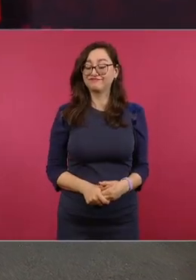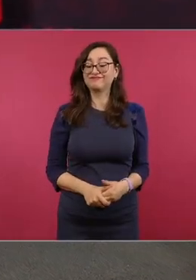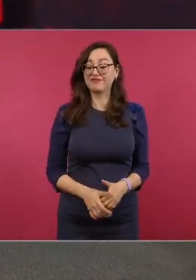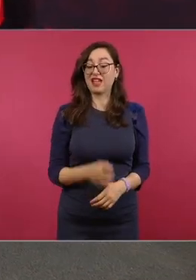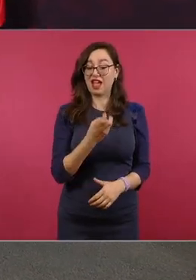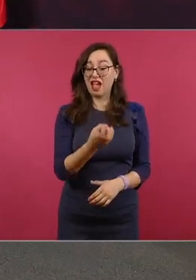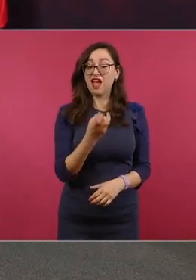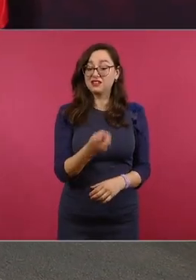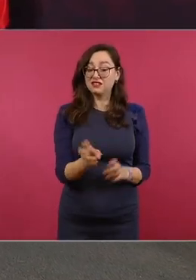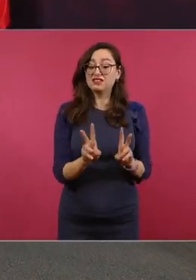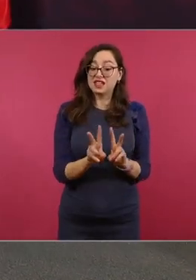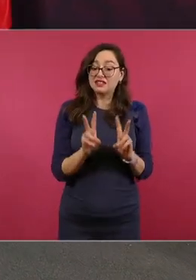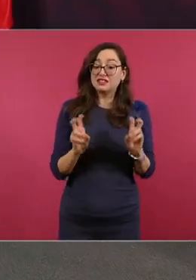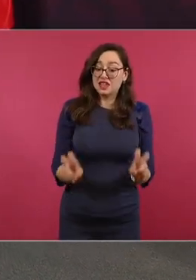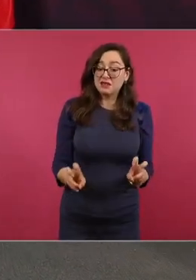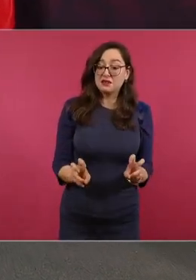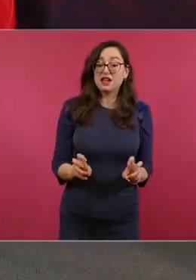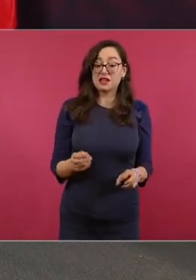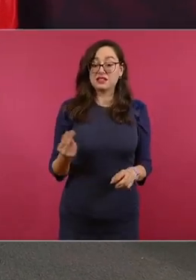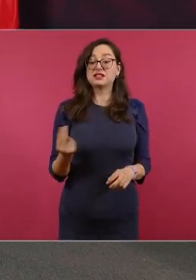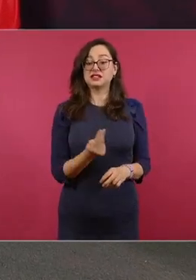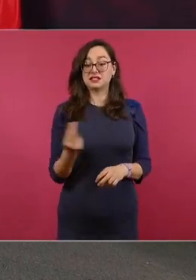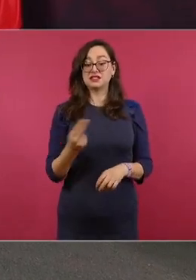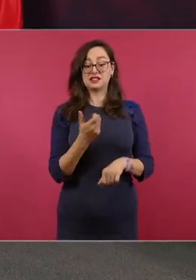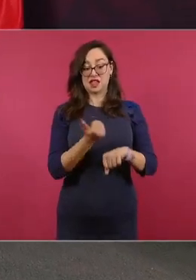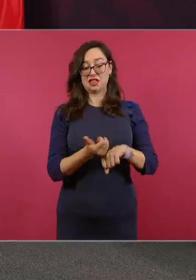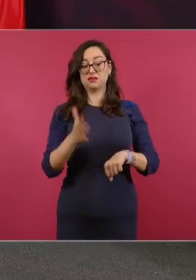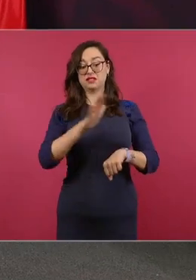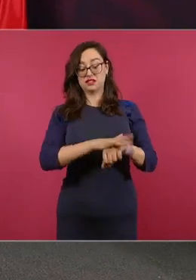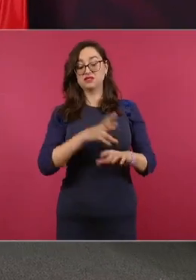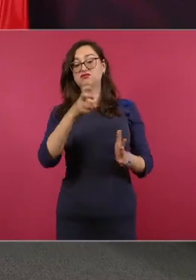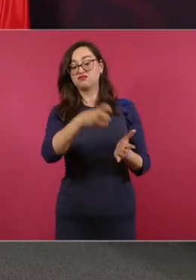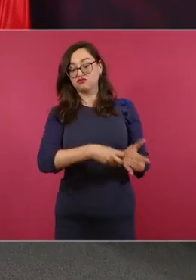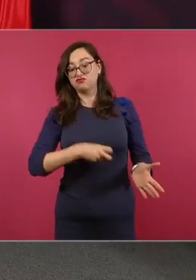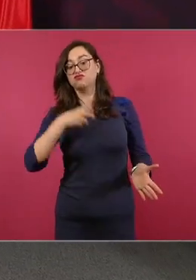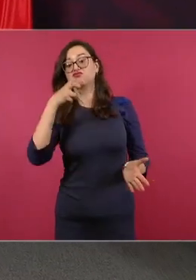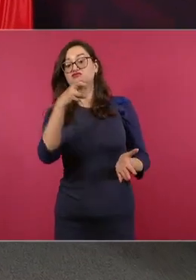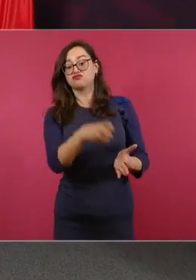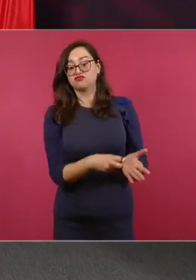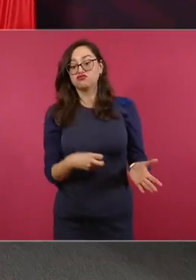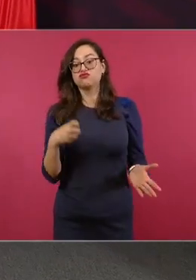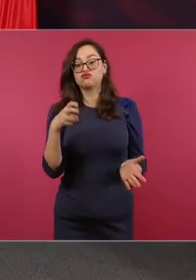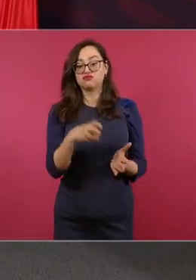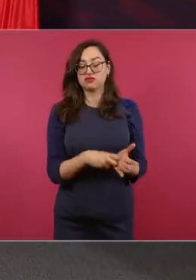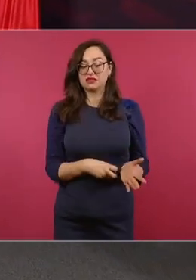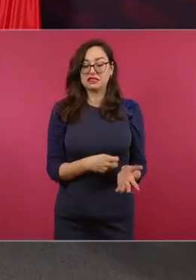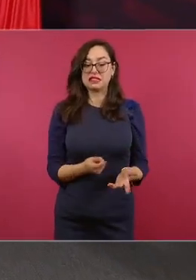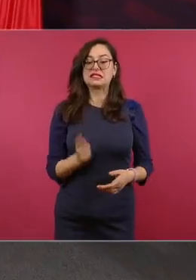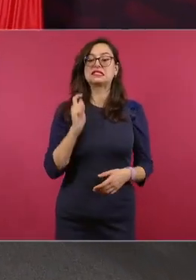más en la reforma administrativa, que significa